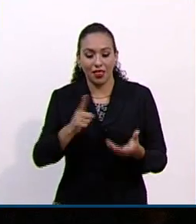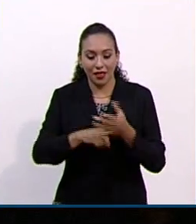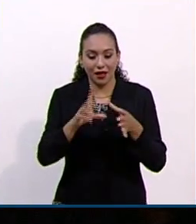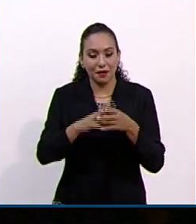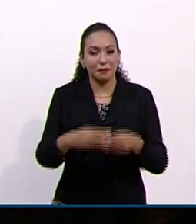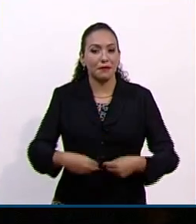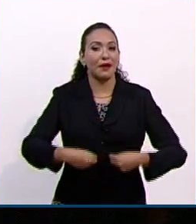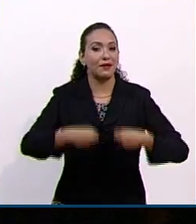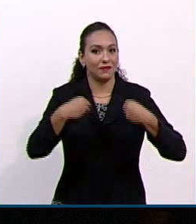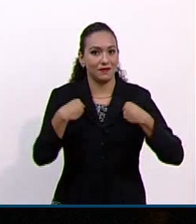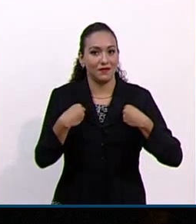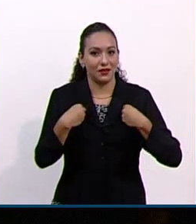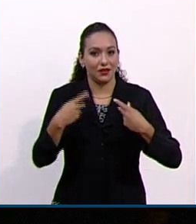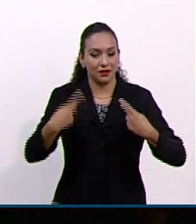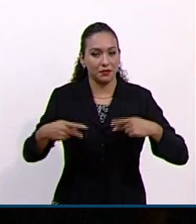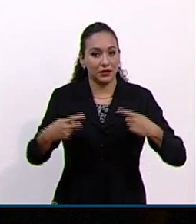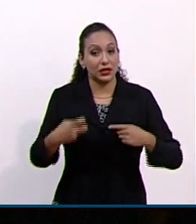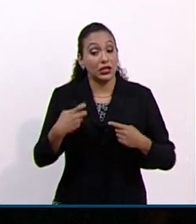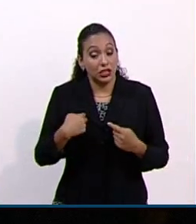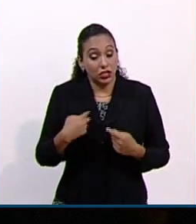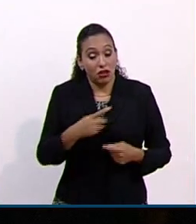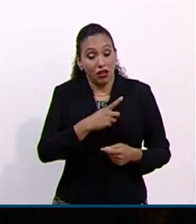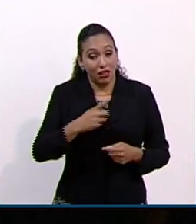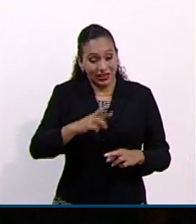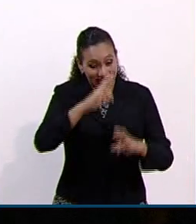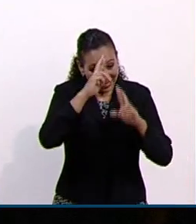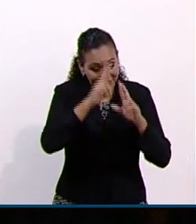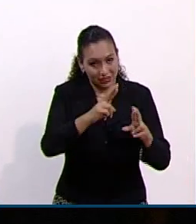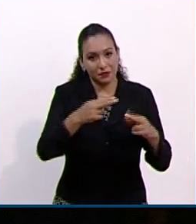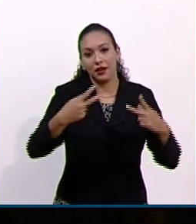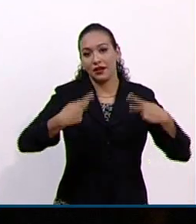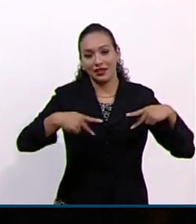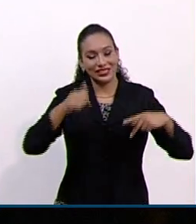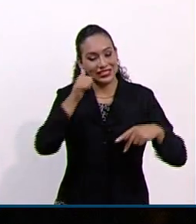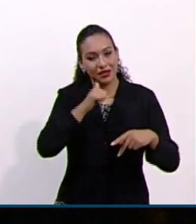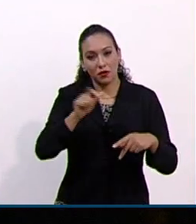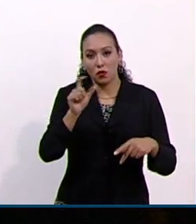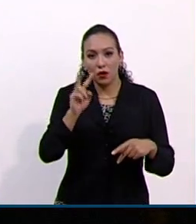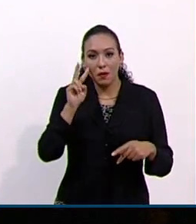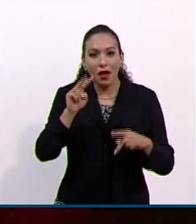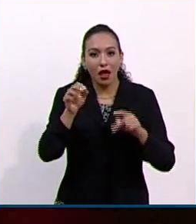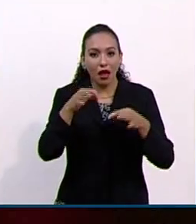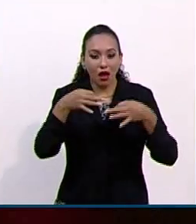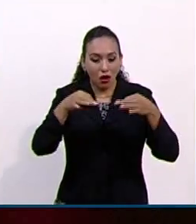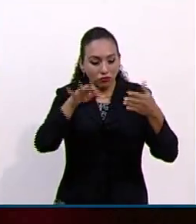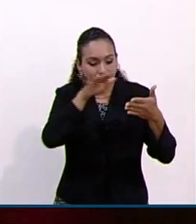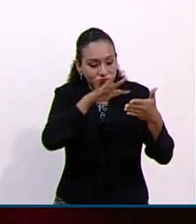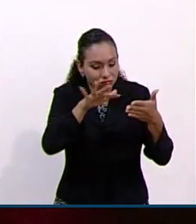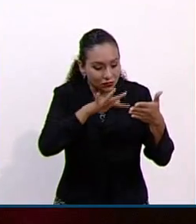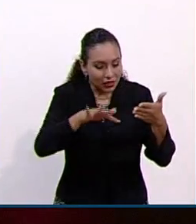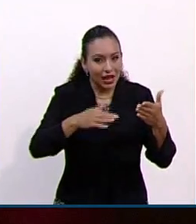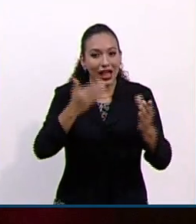absoluto respeto y el absoluto cuidado a la hora de estar revisando constancias para poder resolver. Pero México no necesita